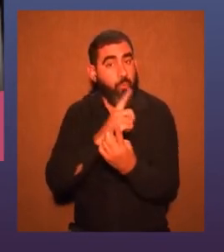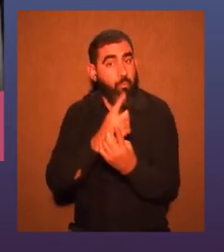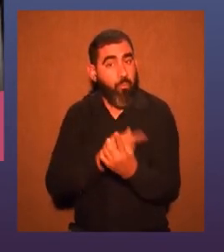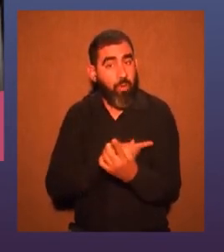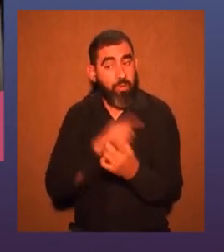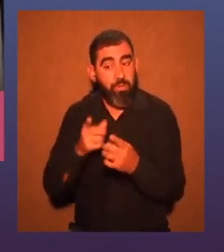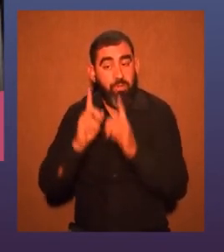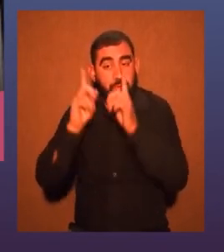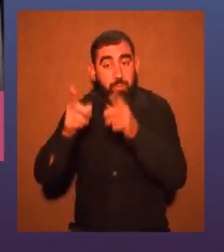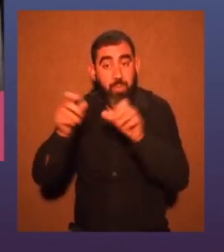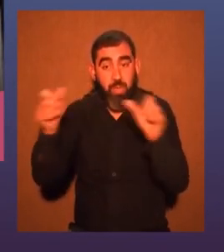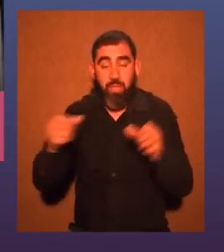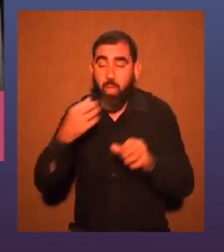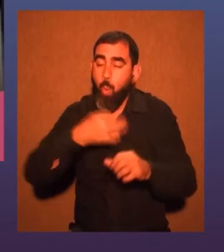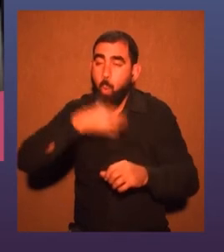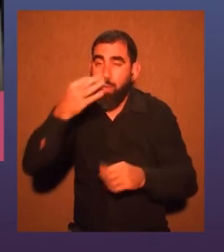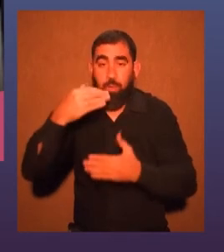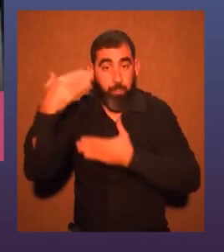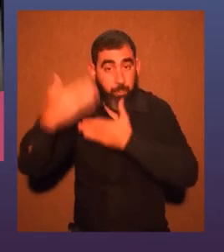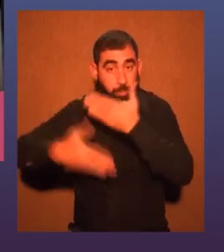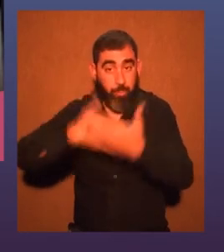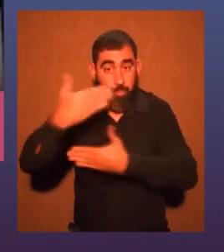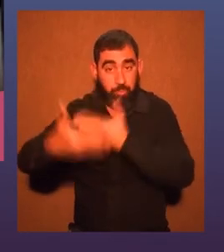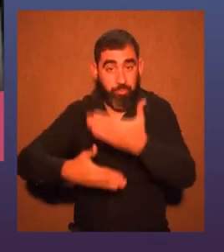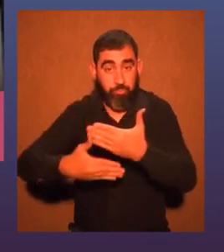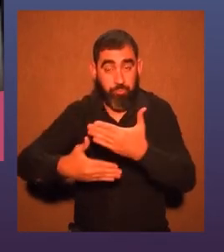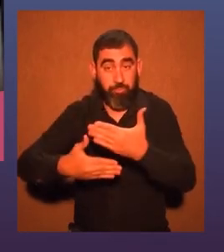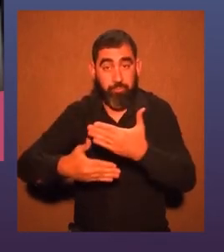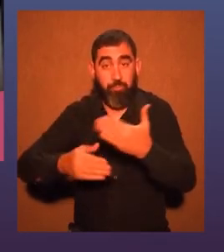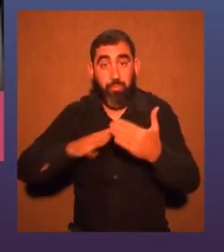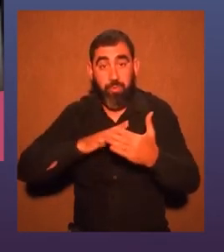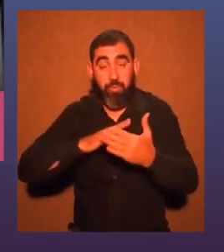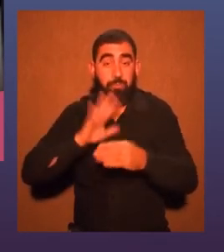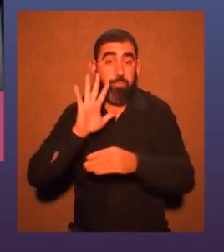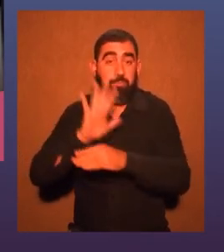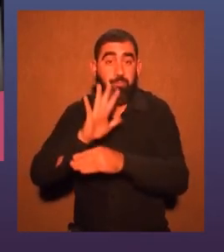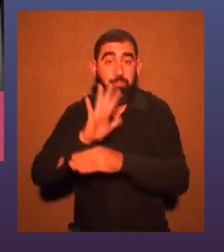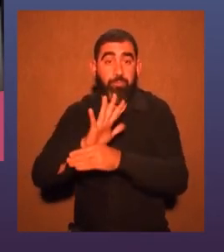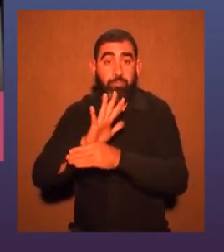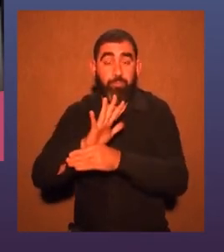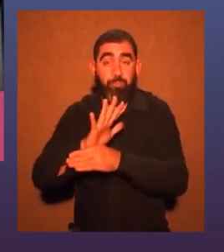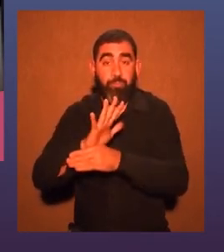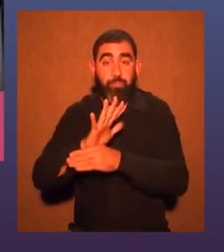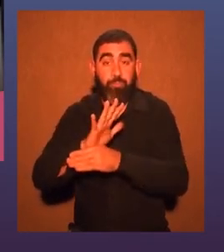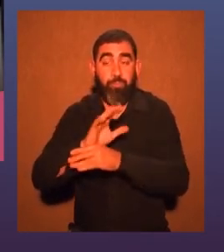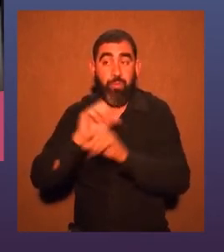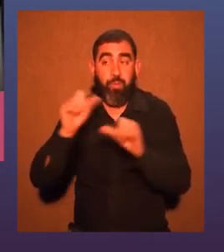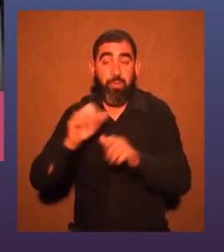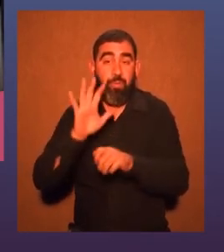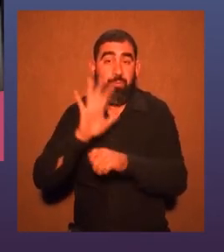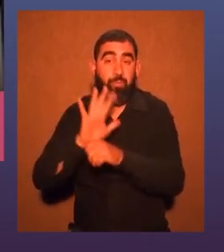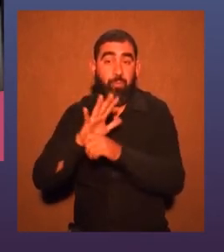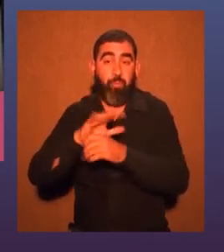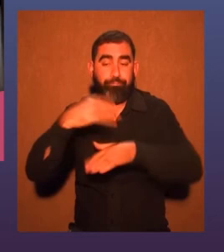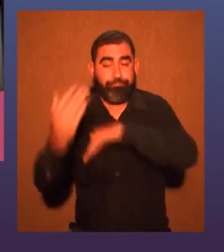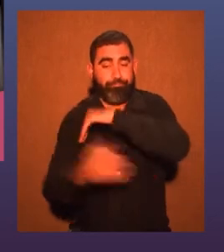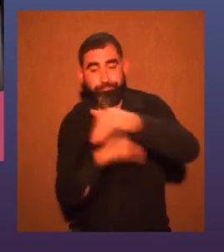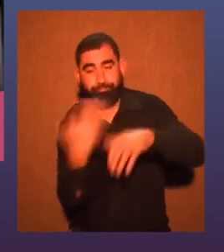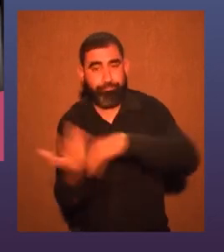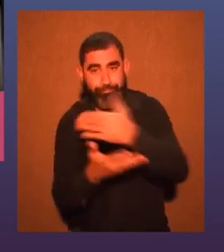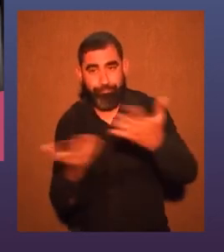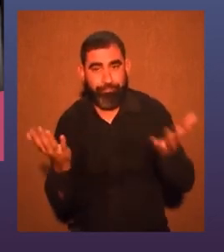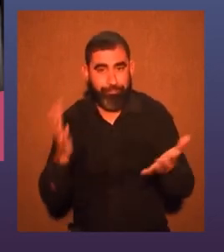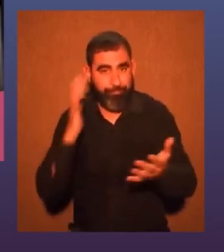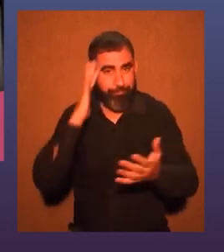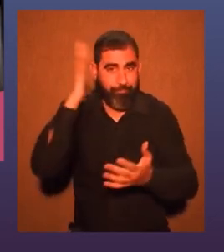también que cualquier proceso sea como revolcarse en la cámara séptica